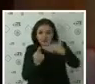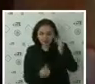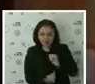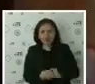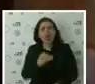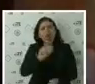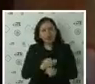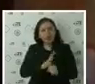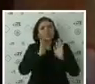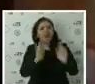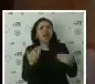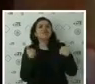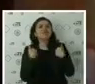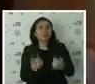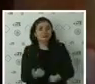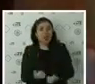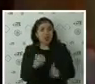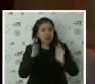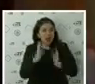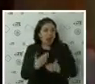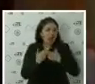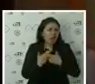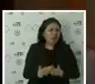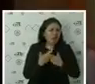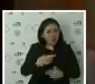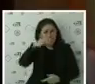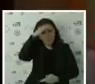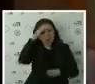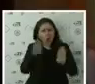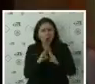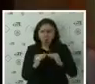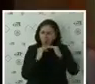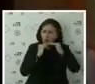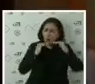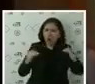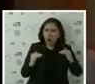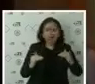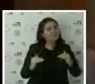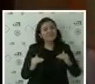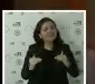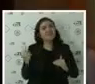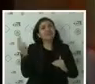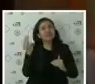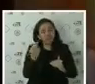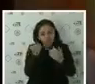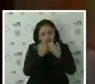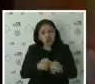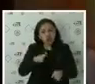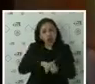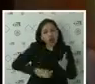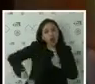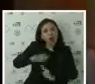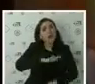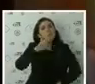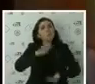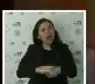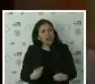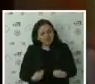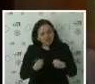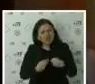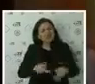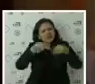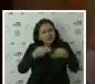Nos resulta claro que ya no es suficiente aspirar a una sociedad igualitaria, sino a una sociedad que nos garantice una vida